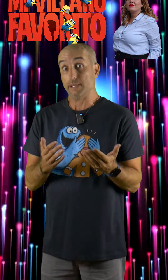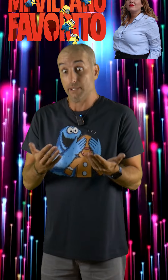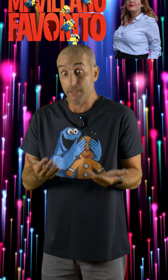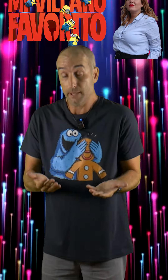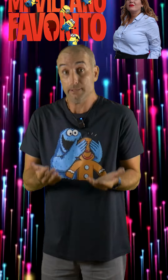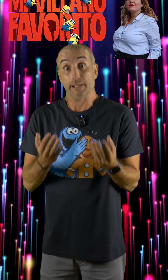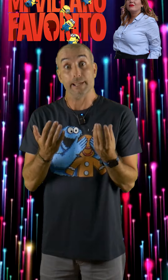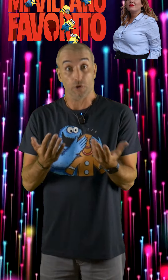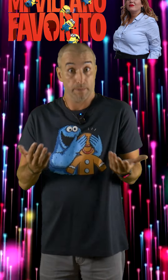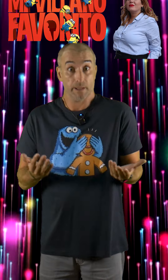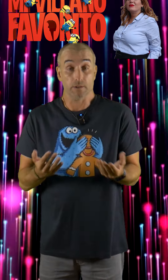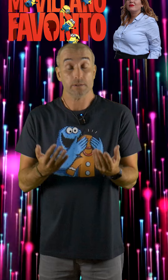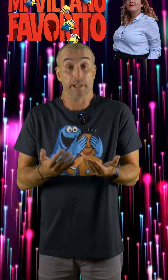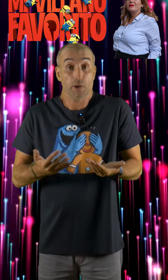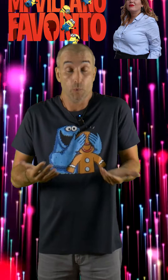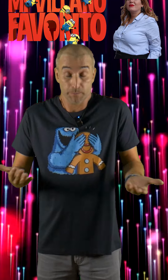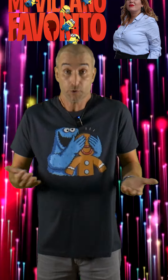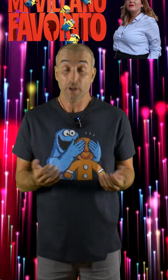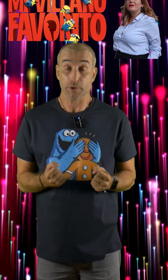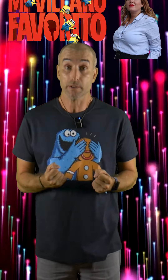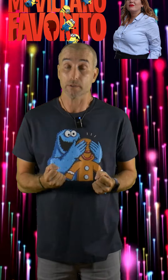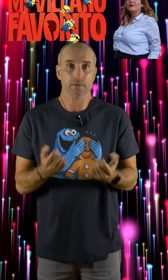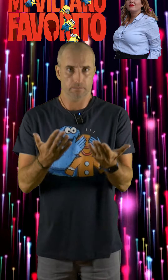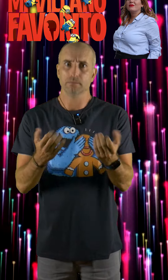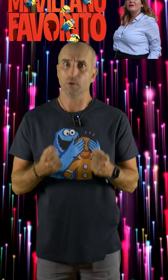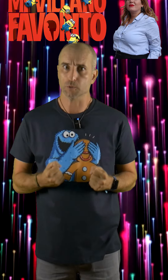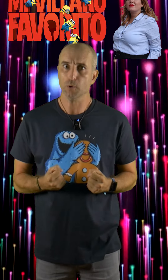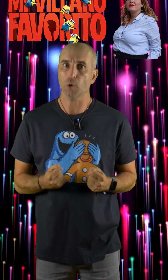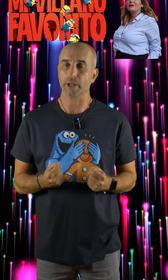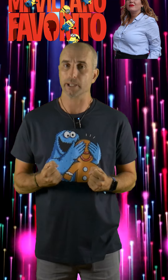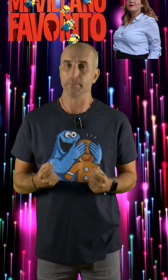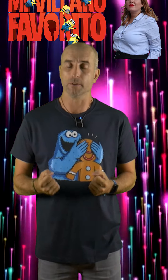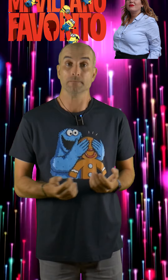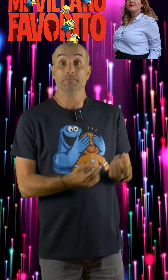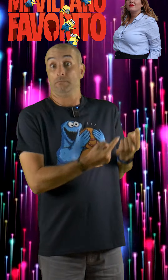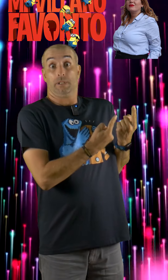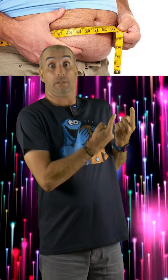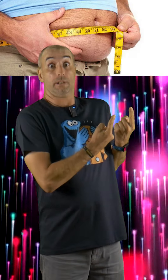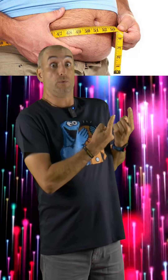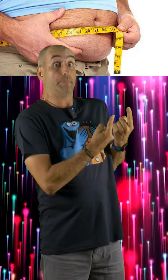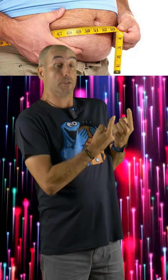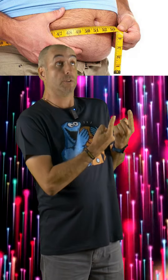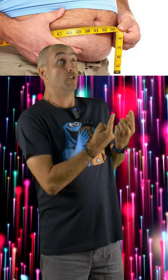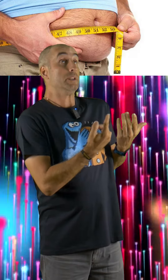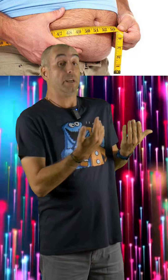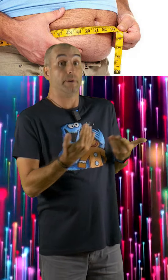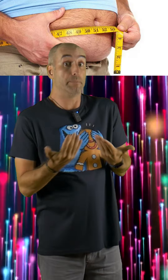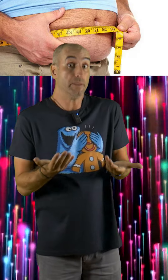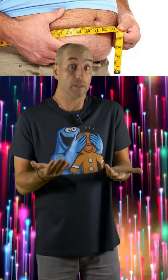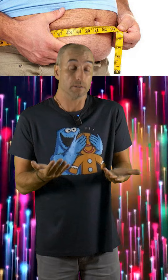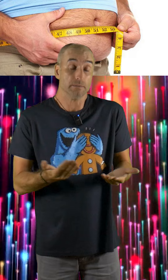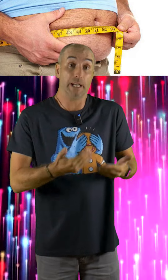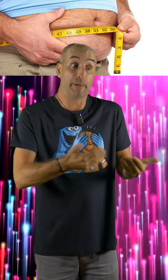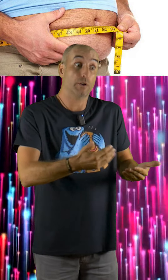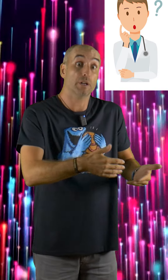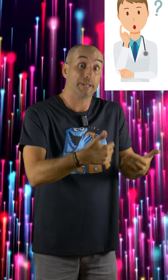Es evidente que los médicos tienen cuerpos favoritos. Os pongo un ejemplo. Si una persona obesa va al